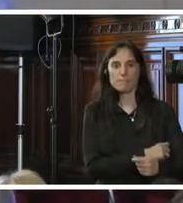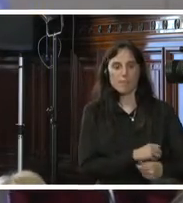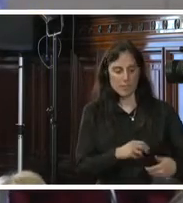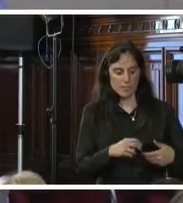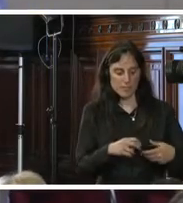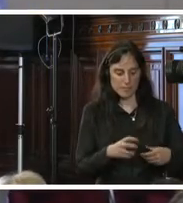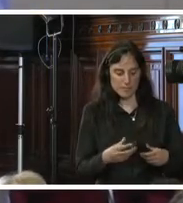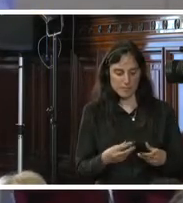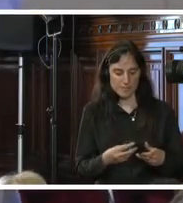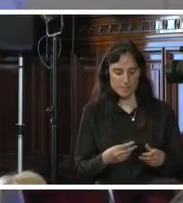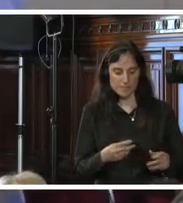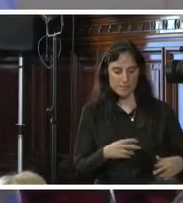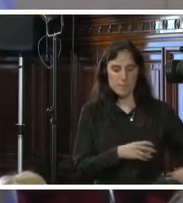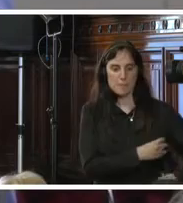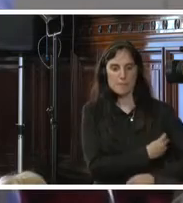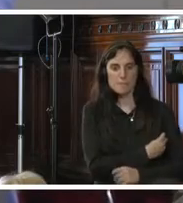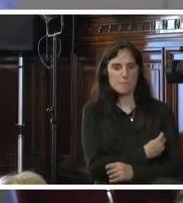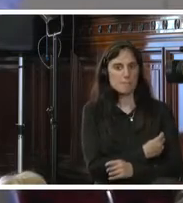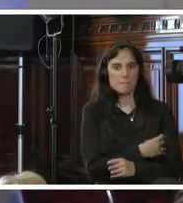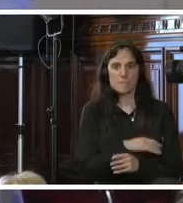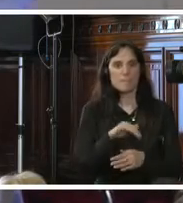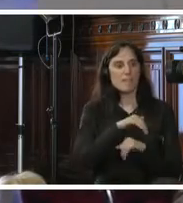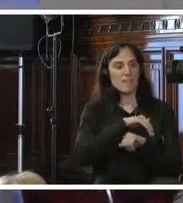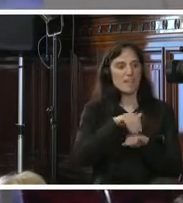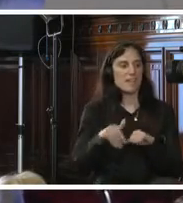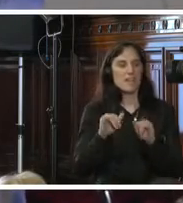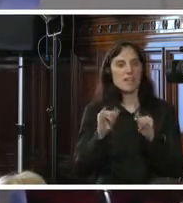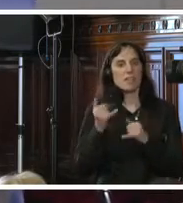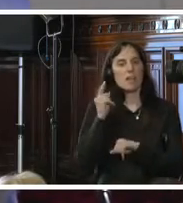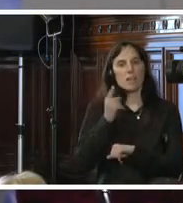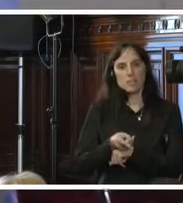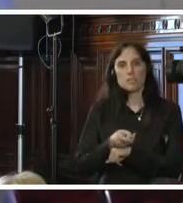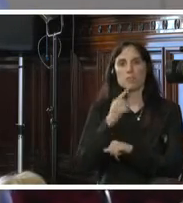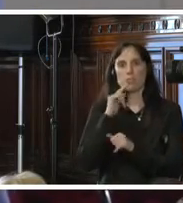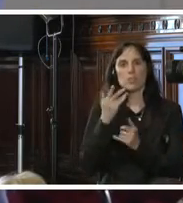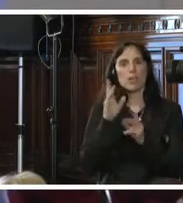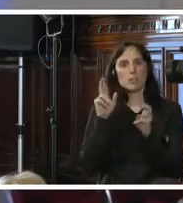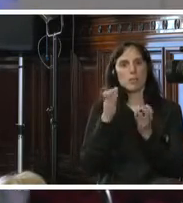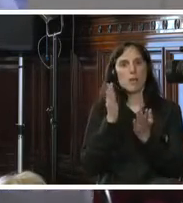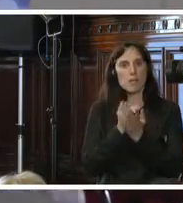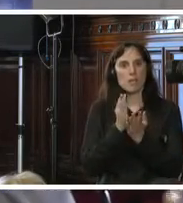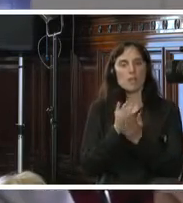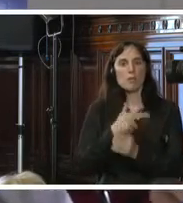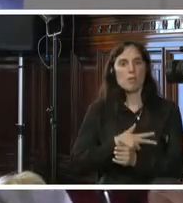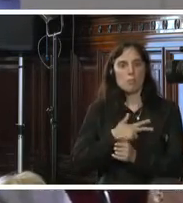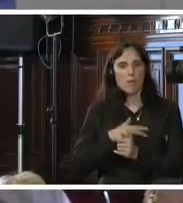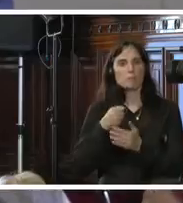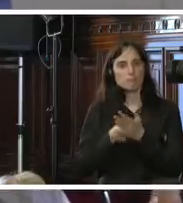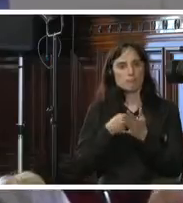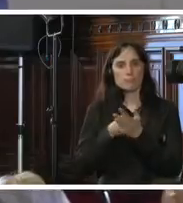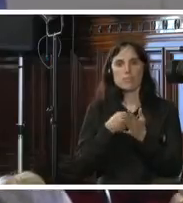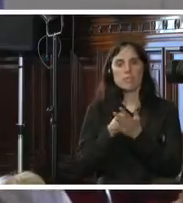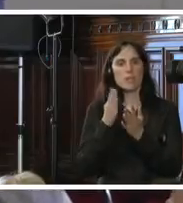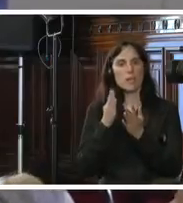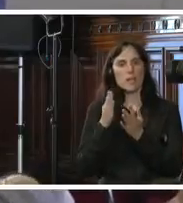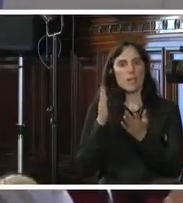el ejecutivo, decidió, después de muchos años de luchar con los derechos de las mujeres, los movimientos de derechos de las